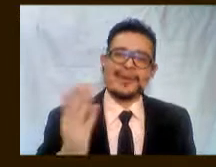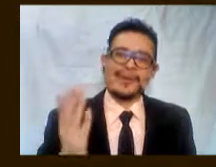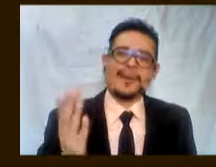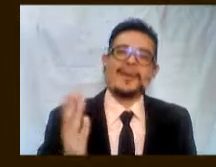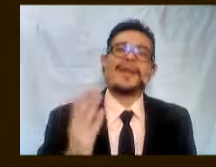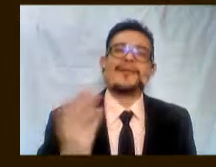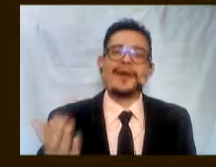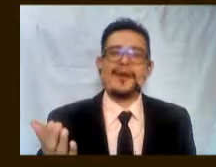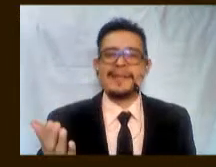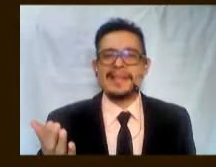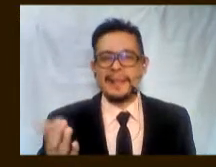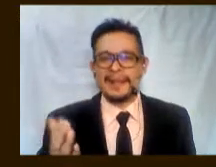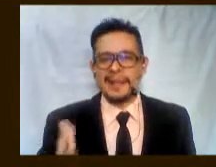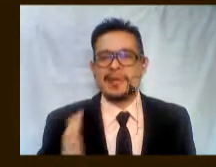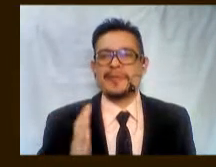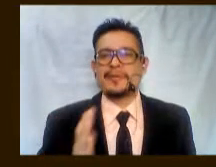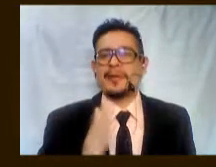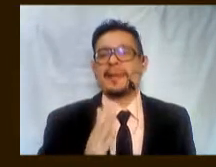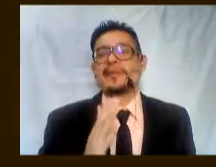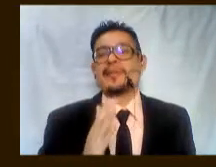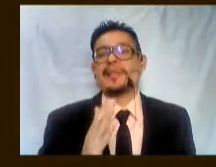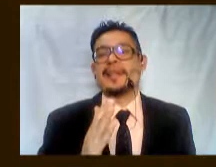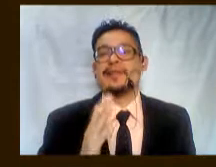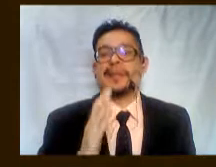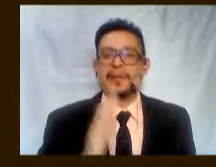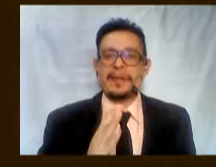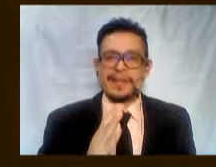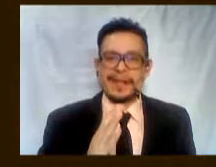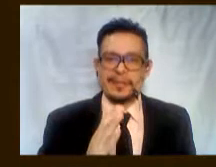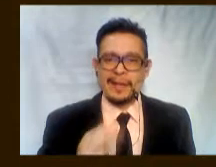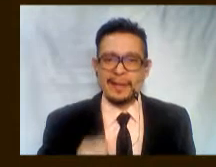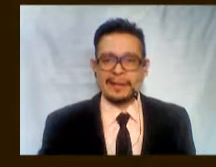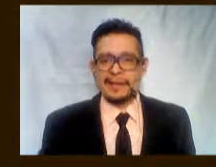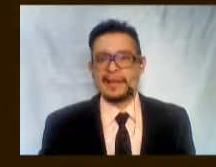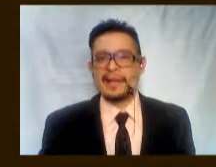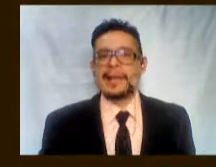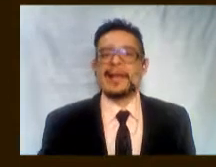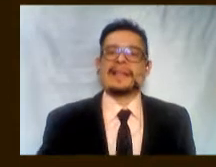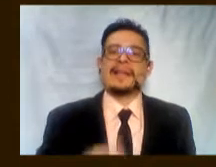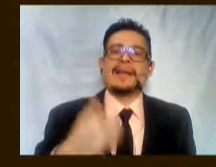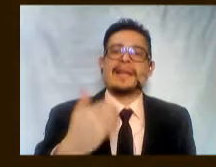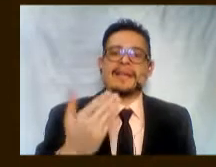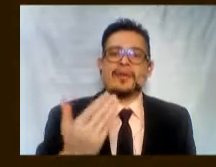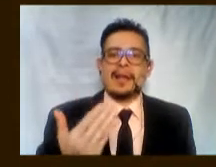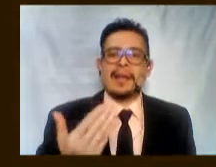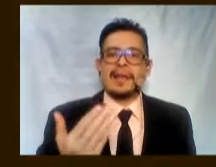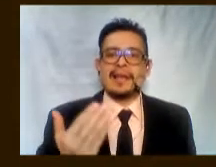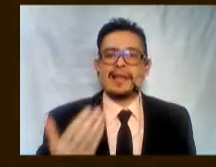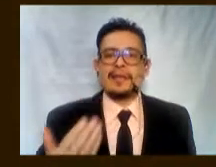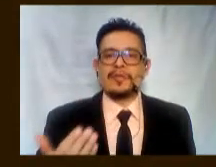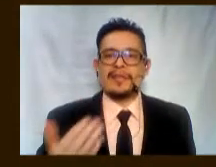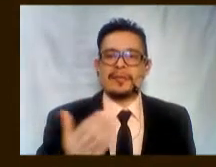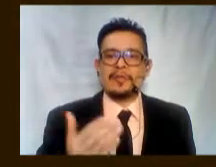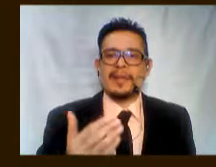saludos mi nombre es joanne gómez y pertenezco al centro local metropolitano de la universidad nacional abierta el tema que desarrollaré